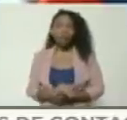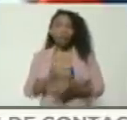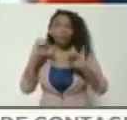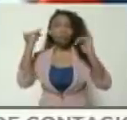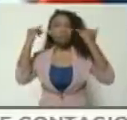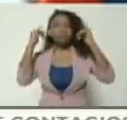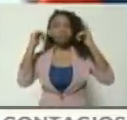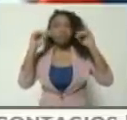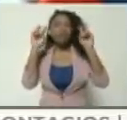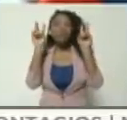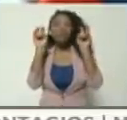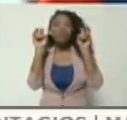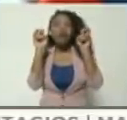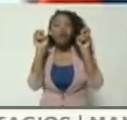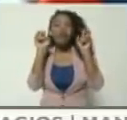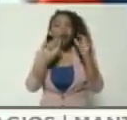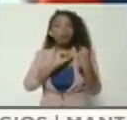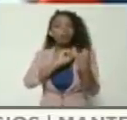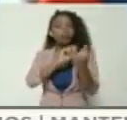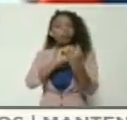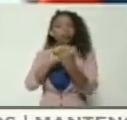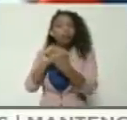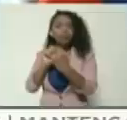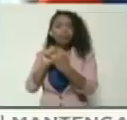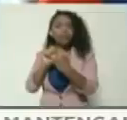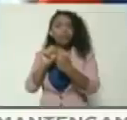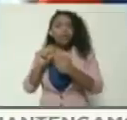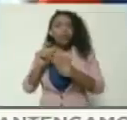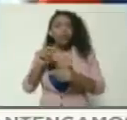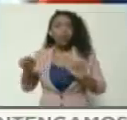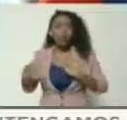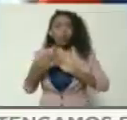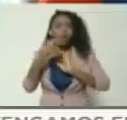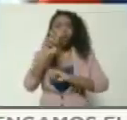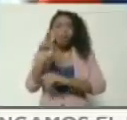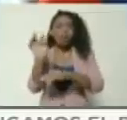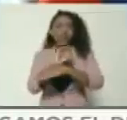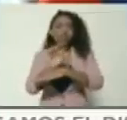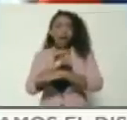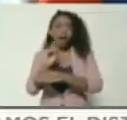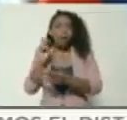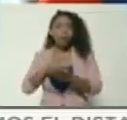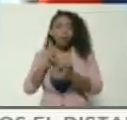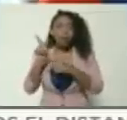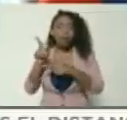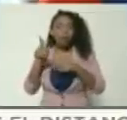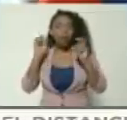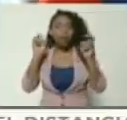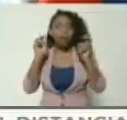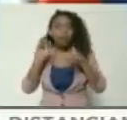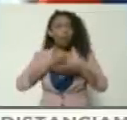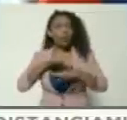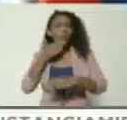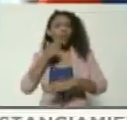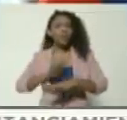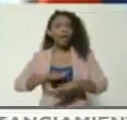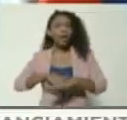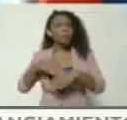una nueva audiencia de imputación contra los dos funcionarios implicados en estos hechos por los delitos